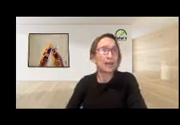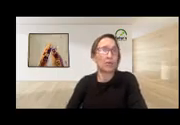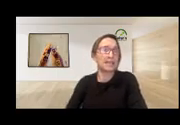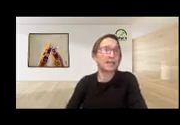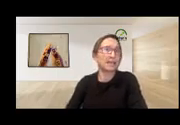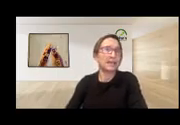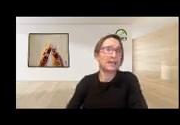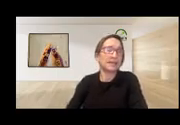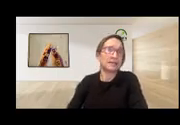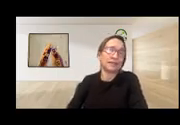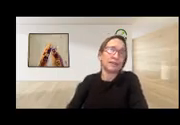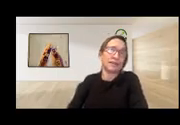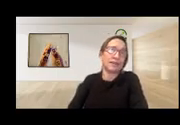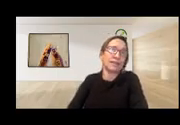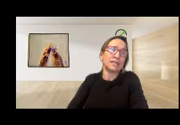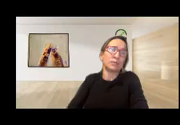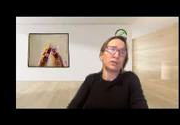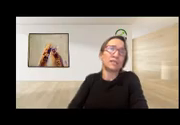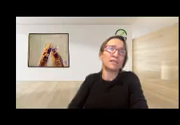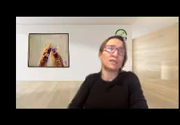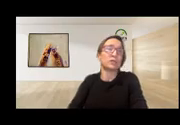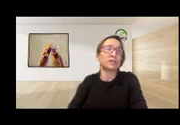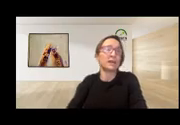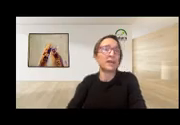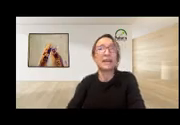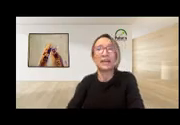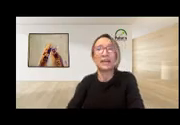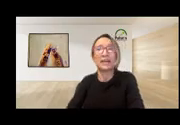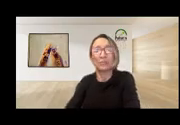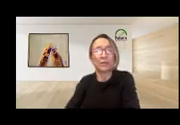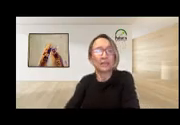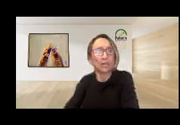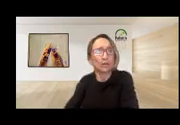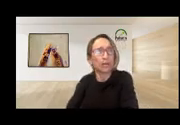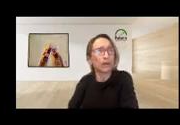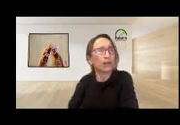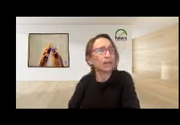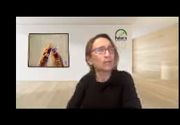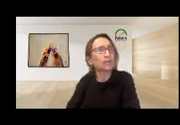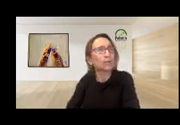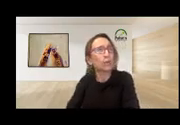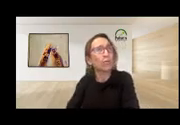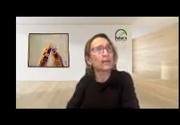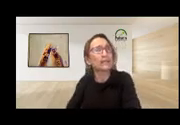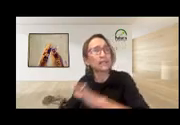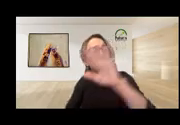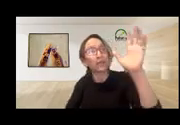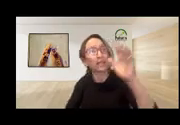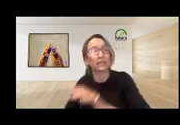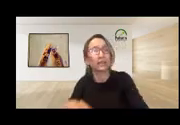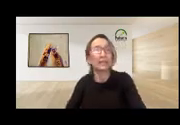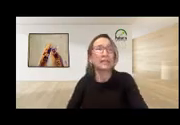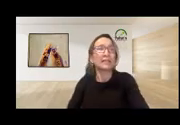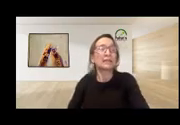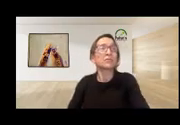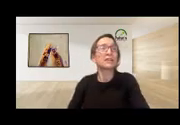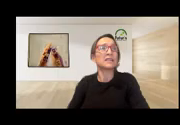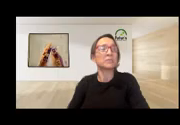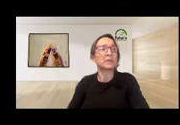humana con la llegada y dispersión desde Norteamérica. Ahorita les voy a enseñar una imagen que muestra un poco más estas